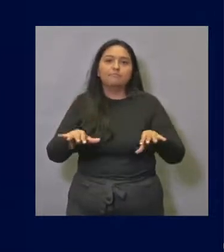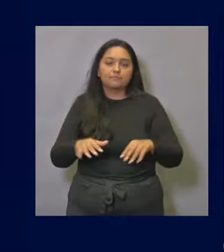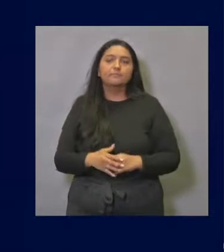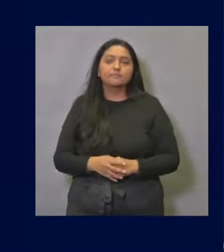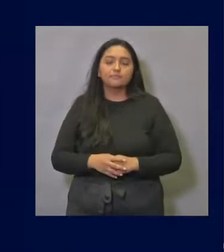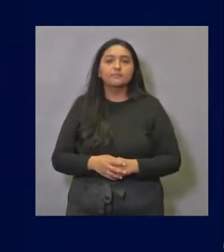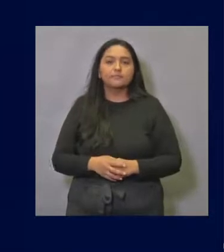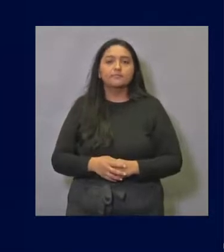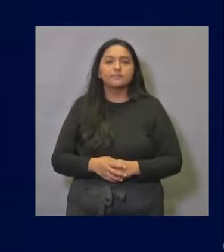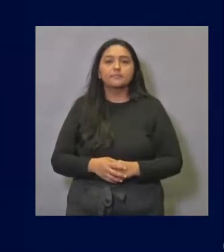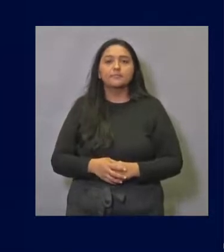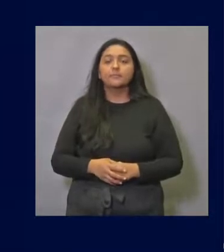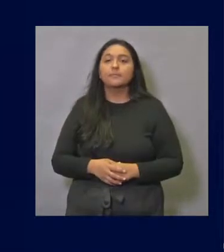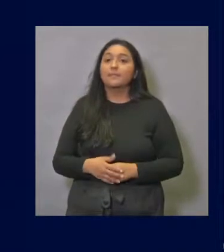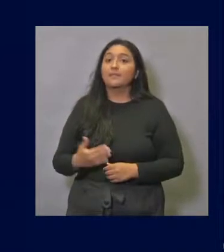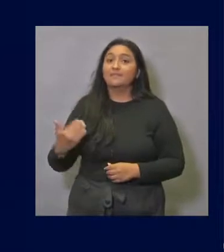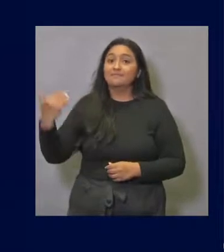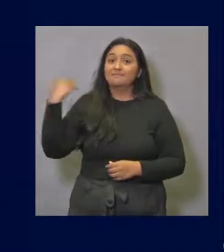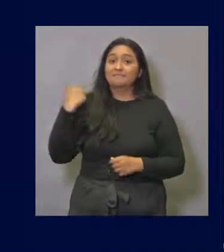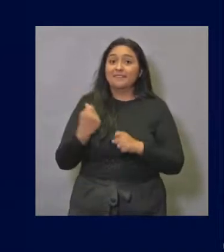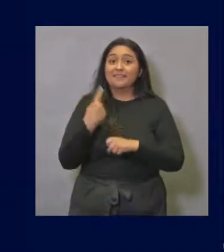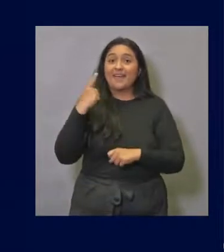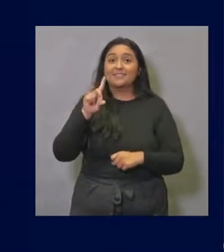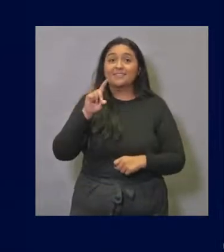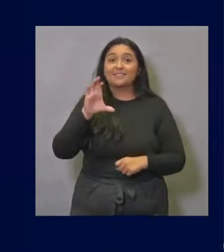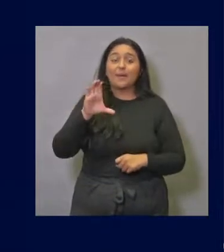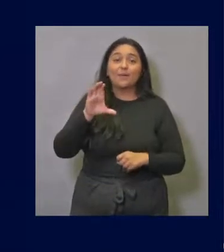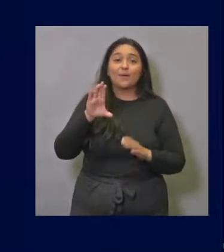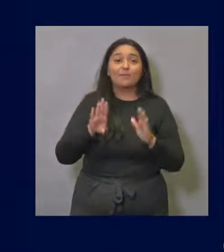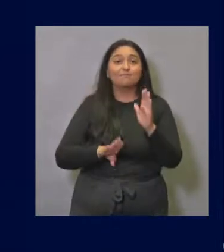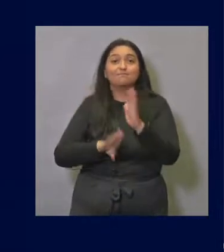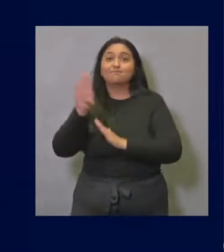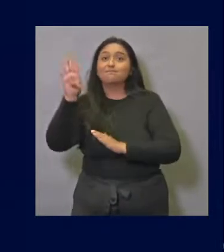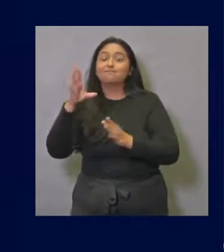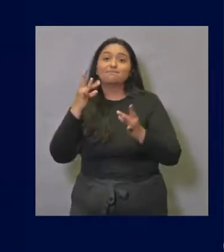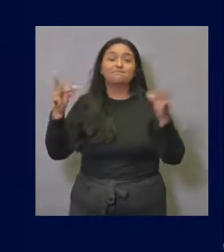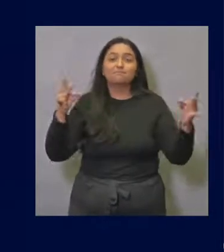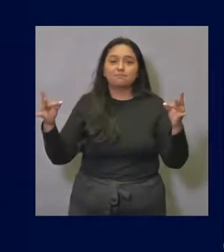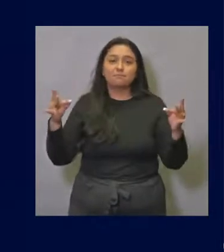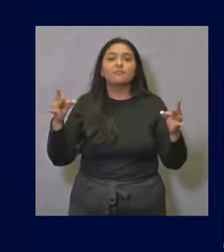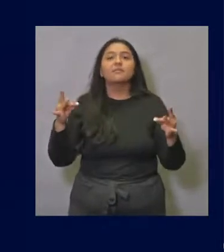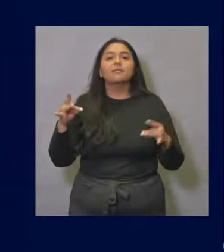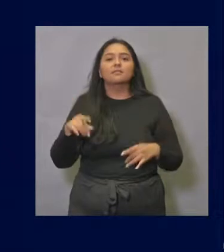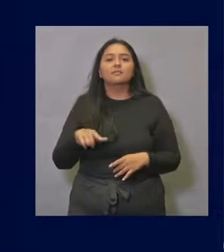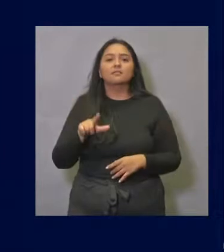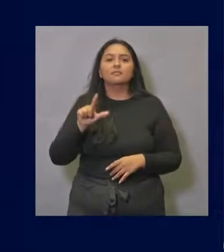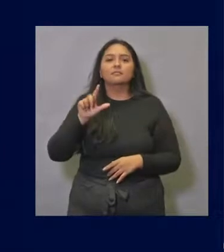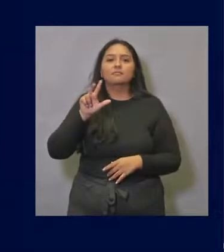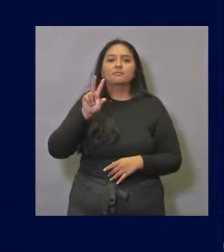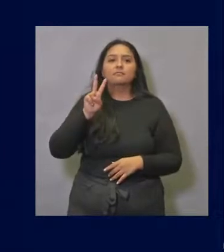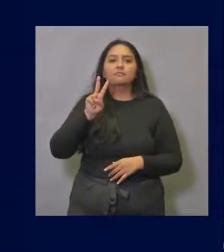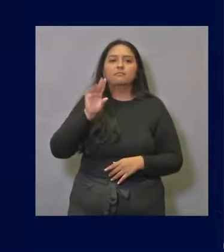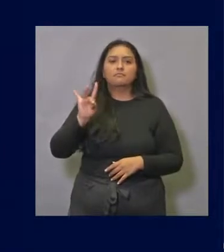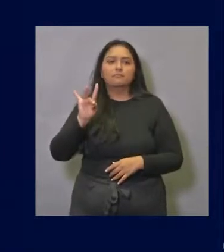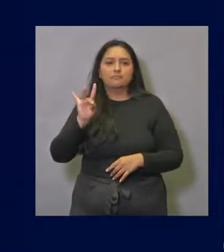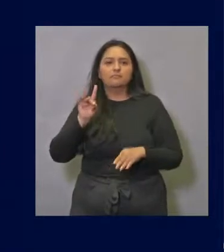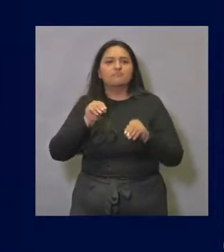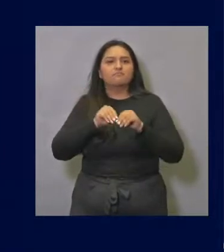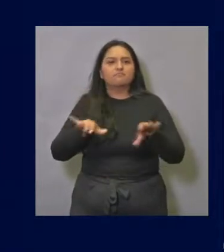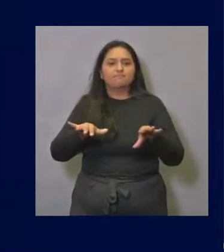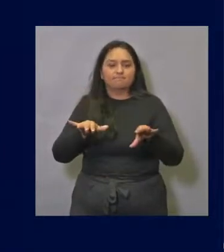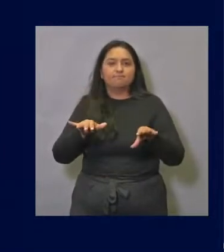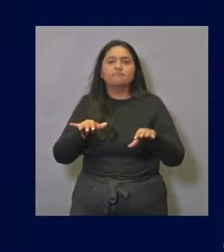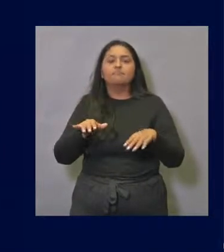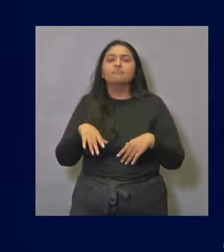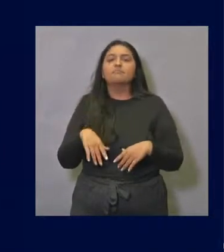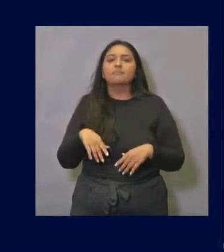Durante el aumento a principios de diciembre, hubo 92 brotes en centros de enfermería especializada en el condado de Los Ángeles, que